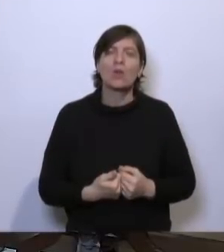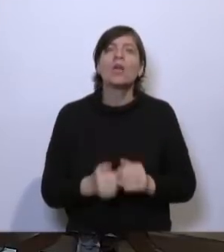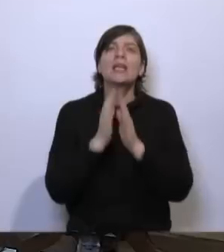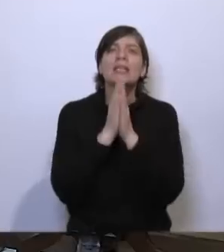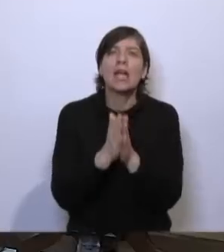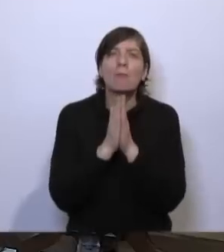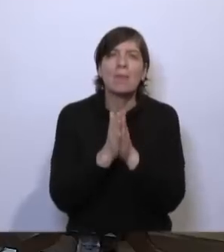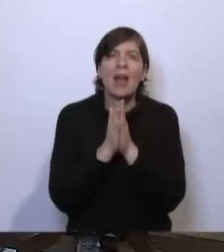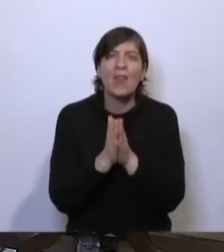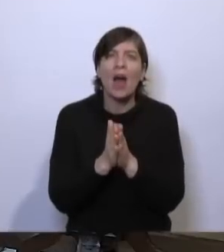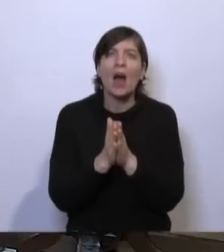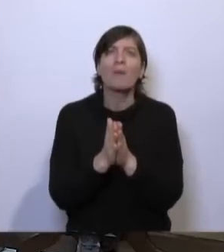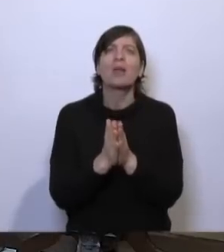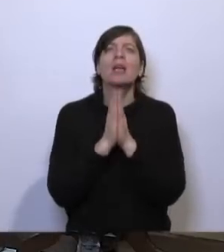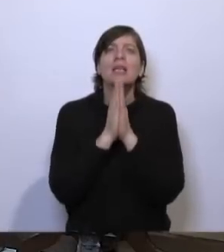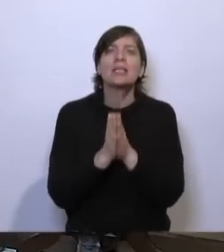mundo,